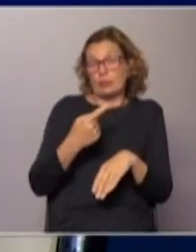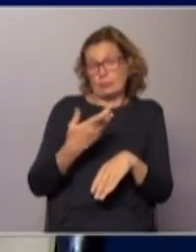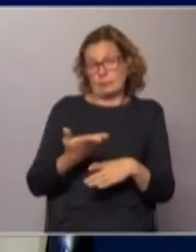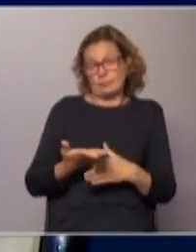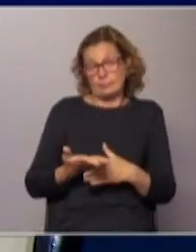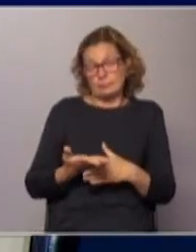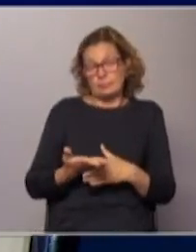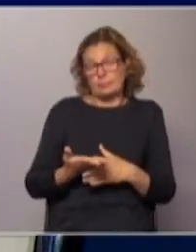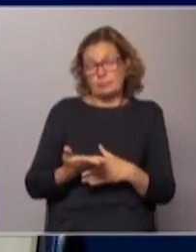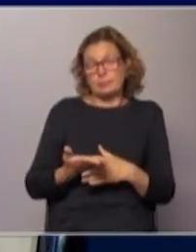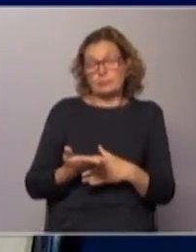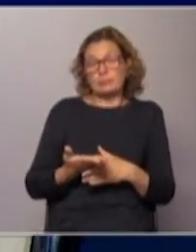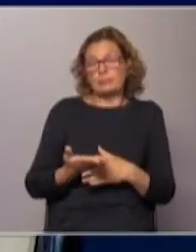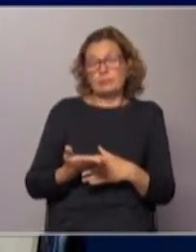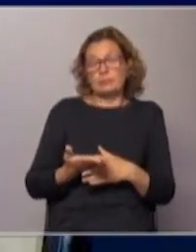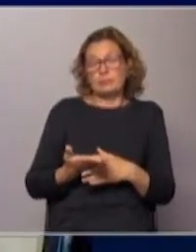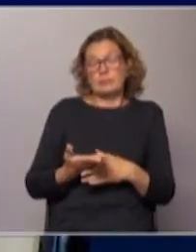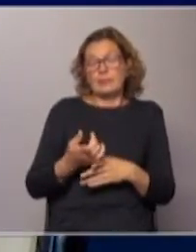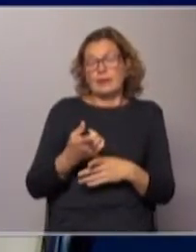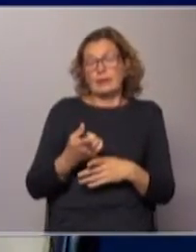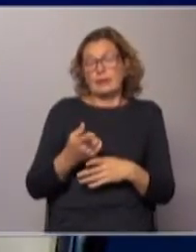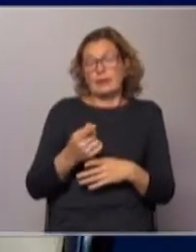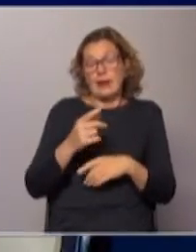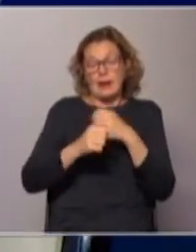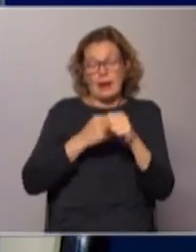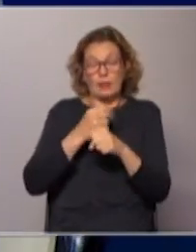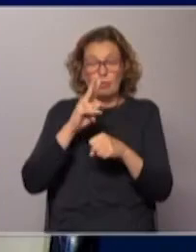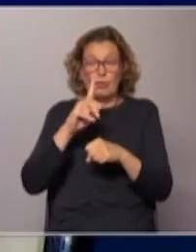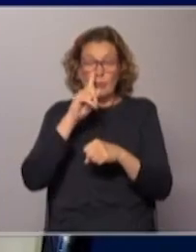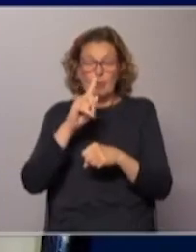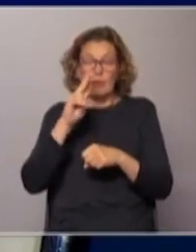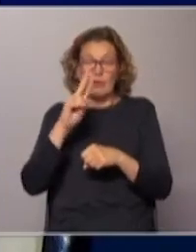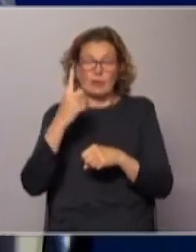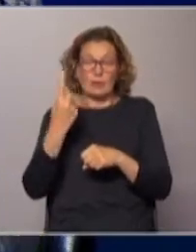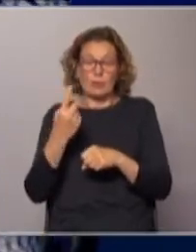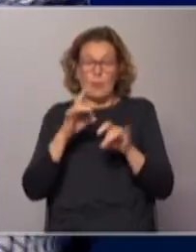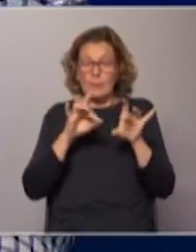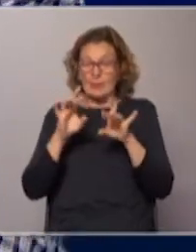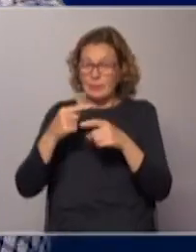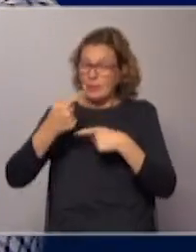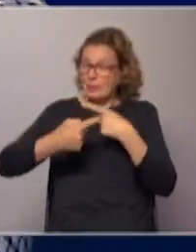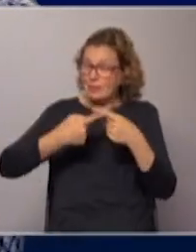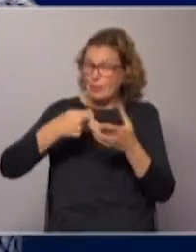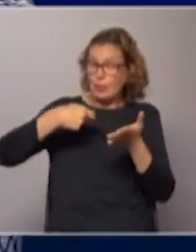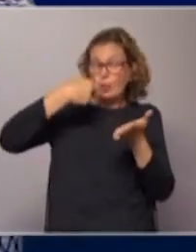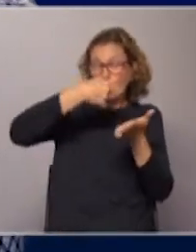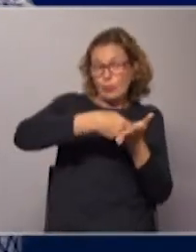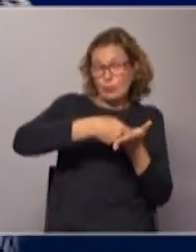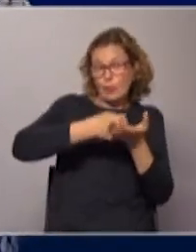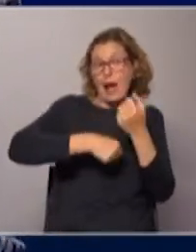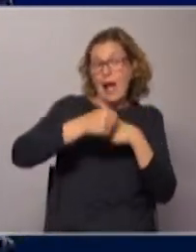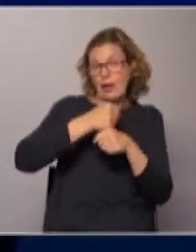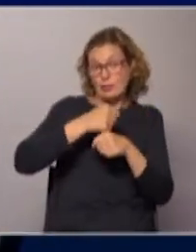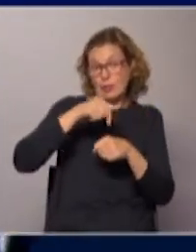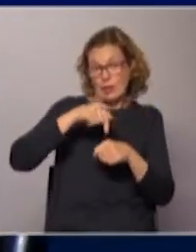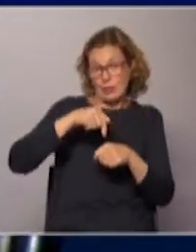dicho que si en el 21 la situación de la pandemia sigue los recursos adicionales que se dieron en el 20